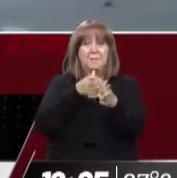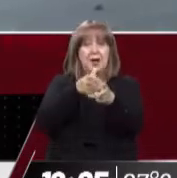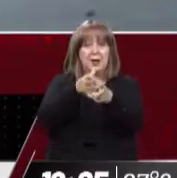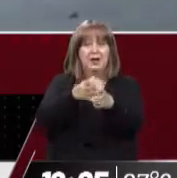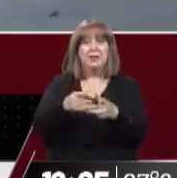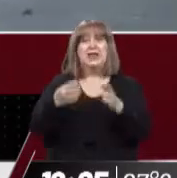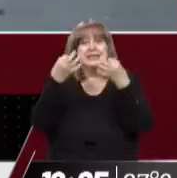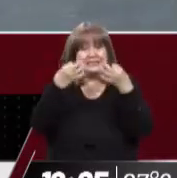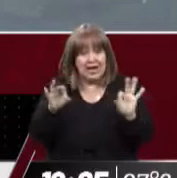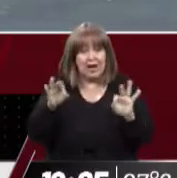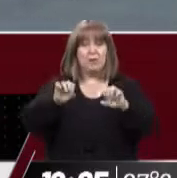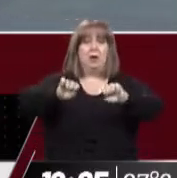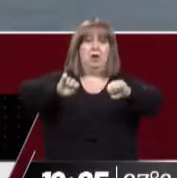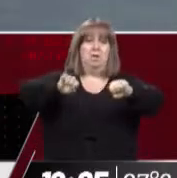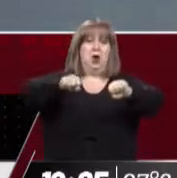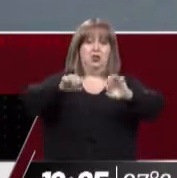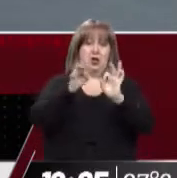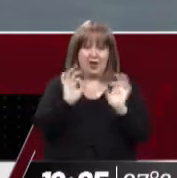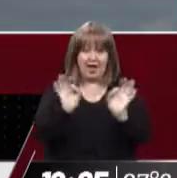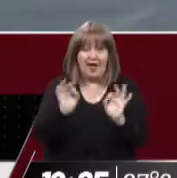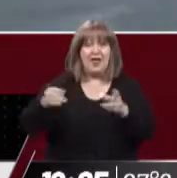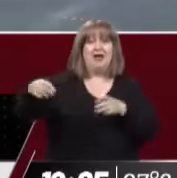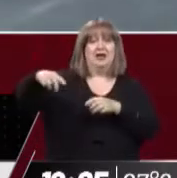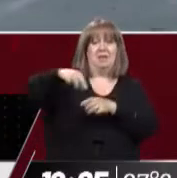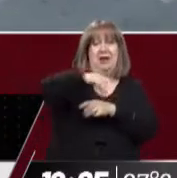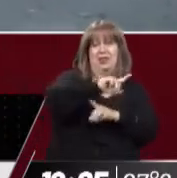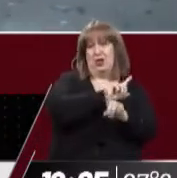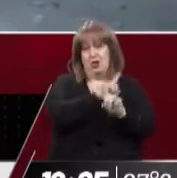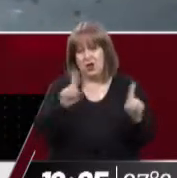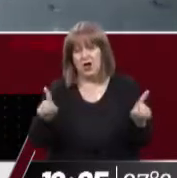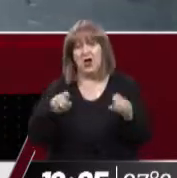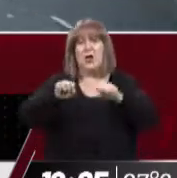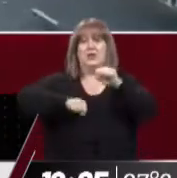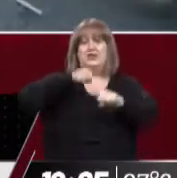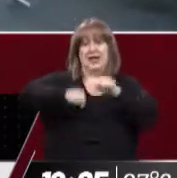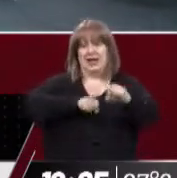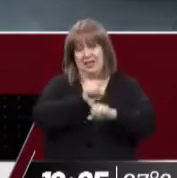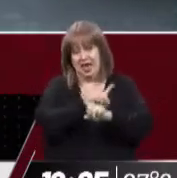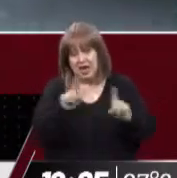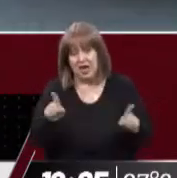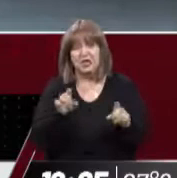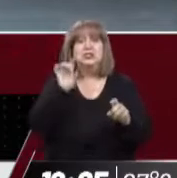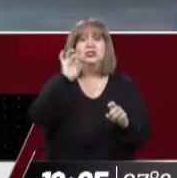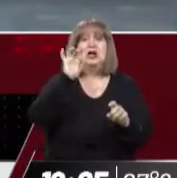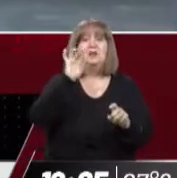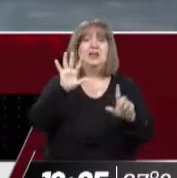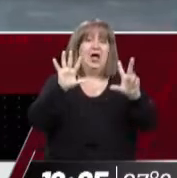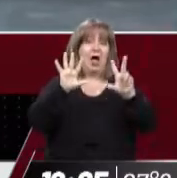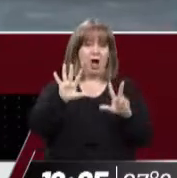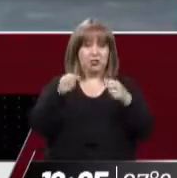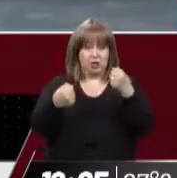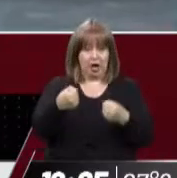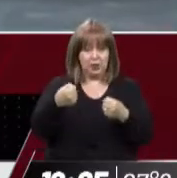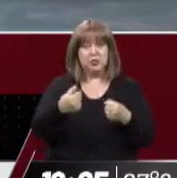Bueno, recién lo comentaban, ¿no? No hay ninguna persona hospitalizada. Afortunadamente están todos bien, o si hay alguna lesión será muy,